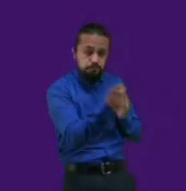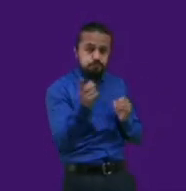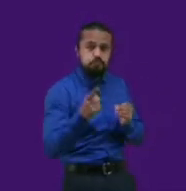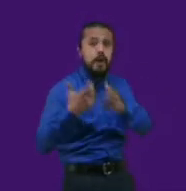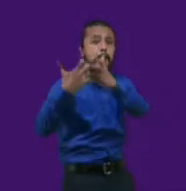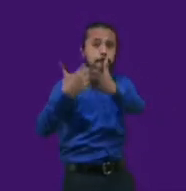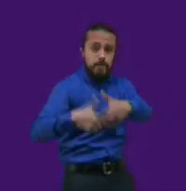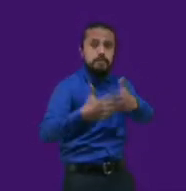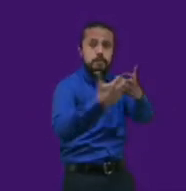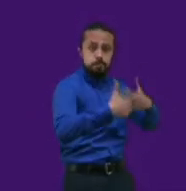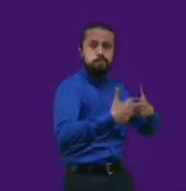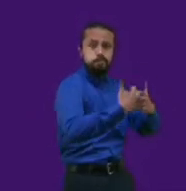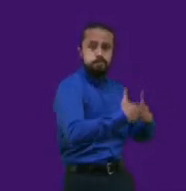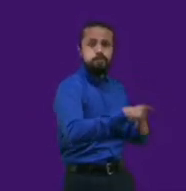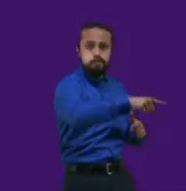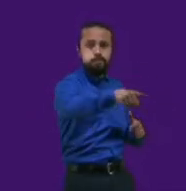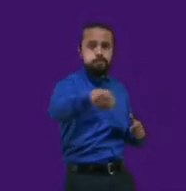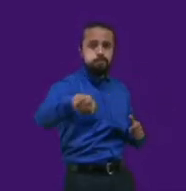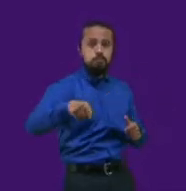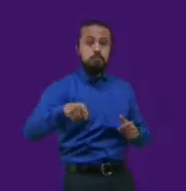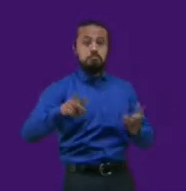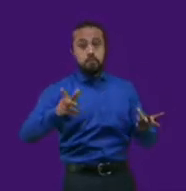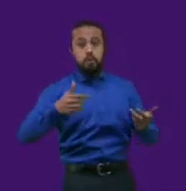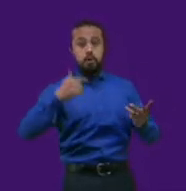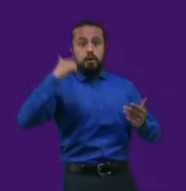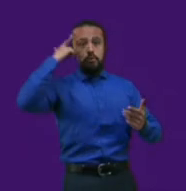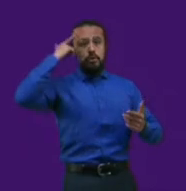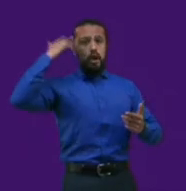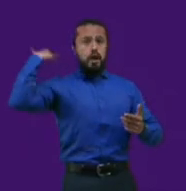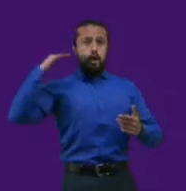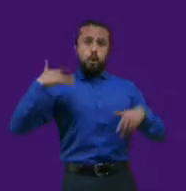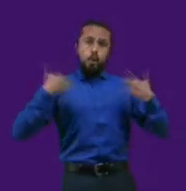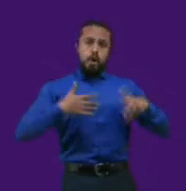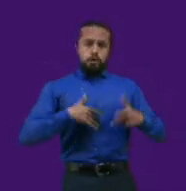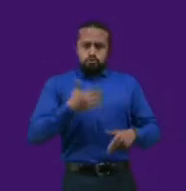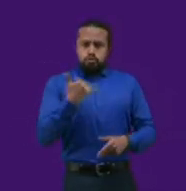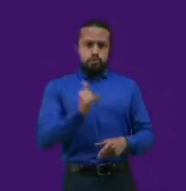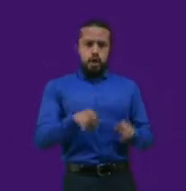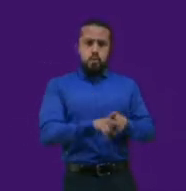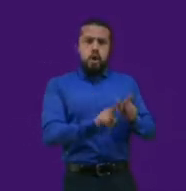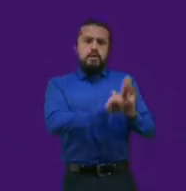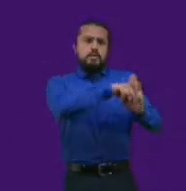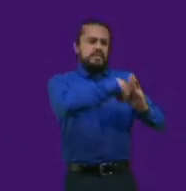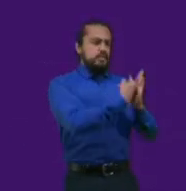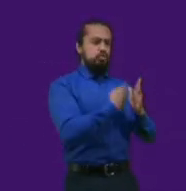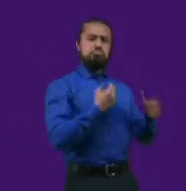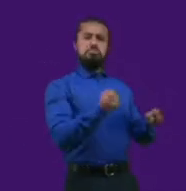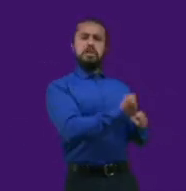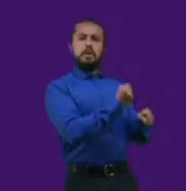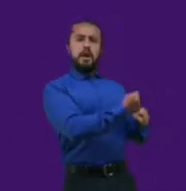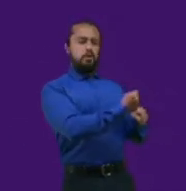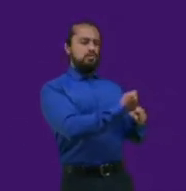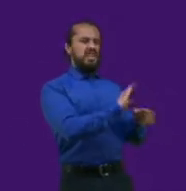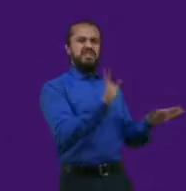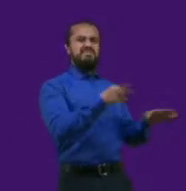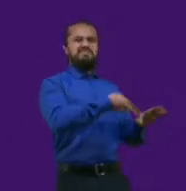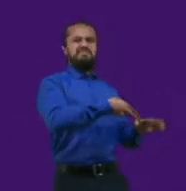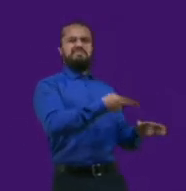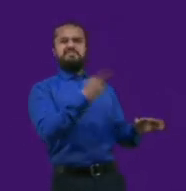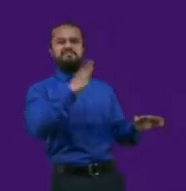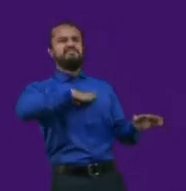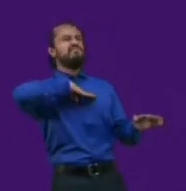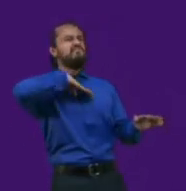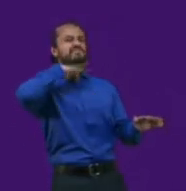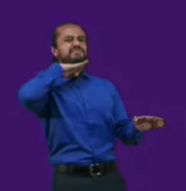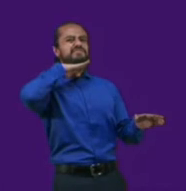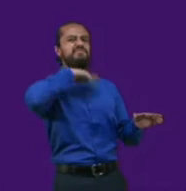Entonces, en un momento dado dije, bueno, no, yo ya cumplí mi ciclo en el banco, yo pues me quiero salir, pero en ese momento